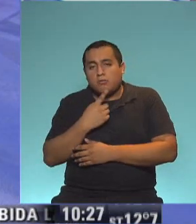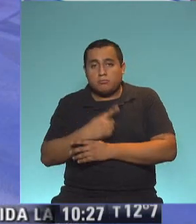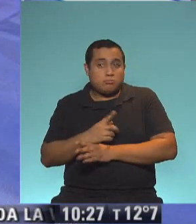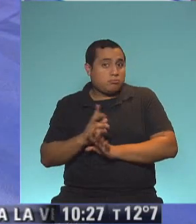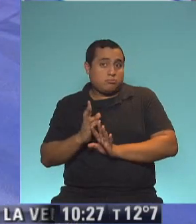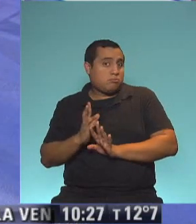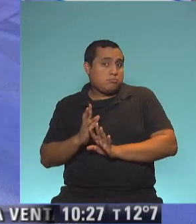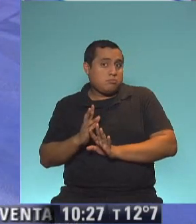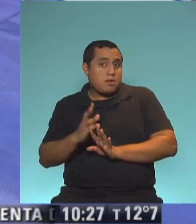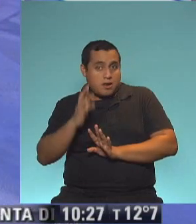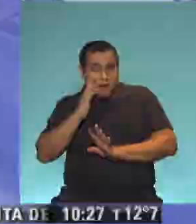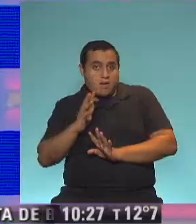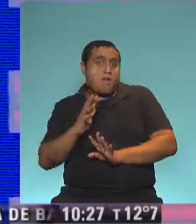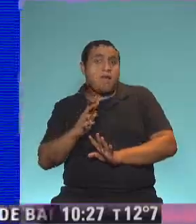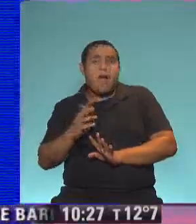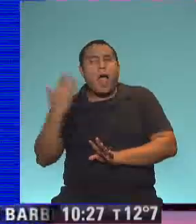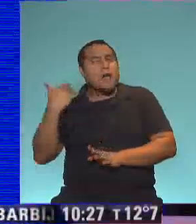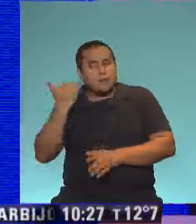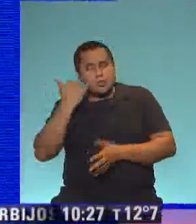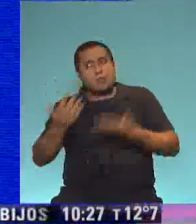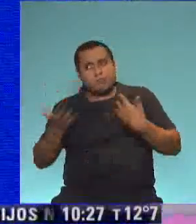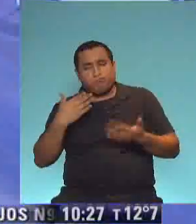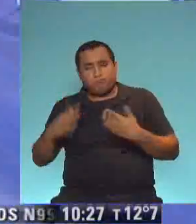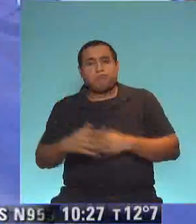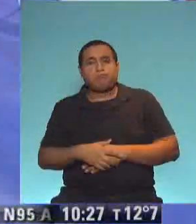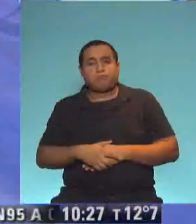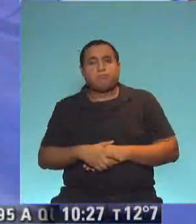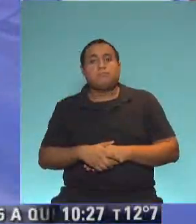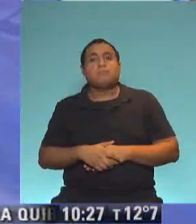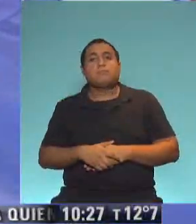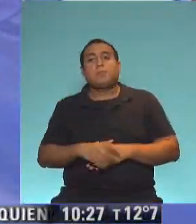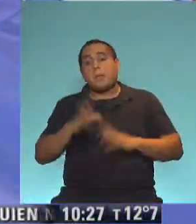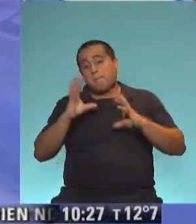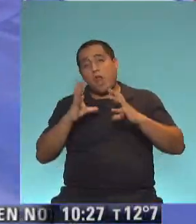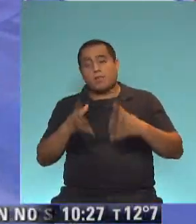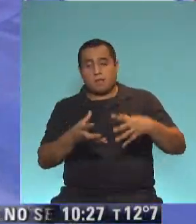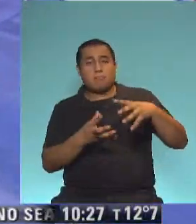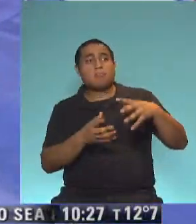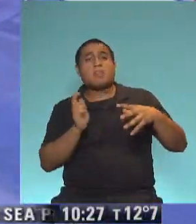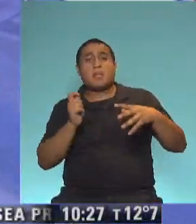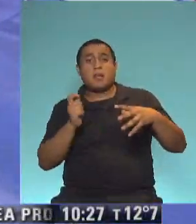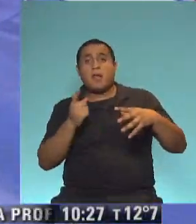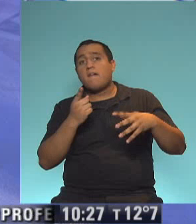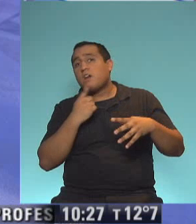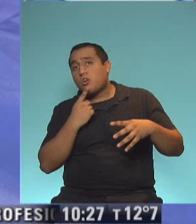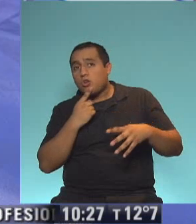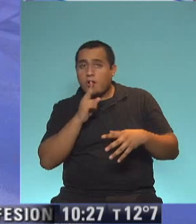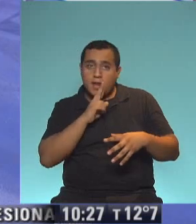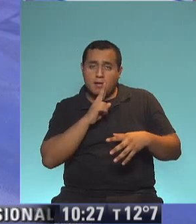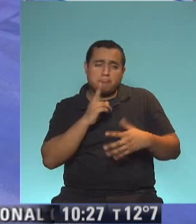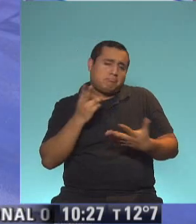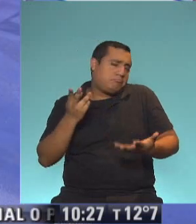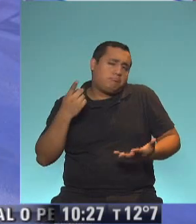Era trampa, señor Mechi. Lo habíamos hablado a eso. Ya estaba hablado. Bien, tenemos pelota. ¿Quién juega? Nenes, nena, el que quiera.